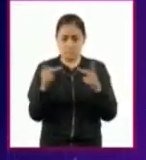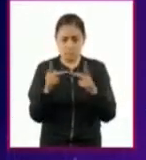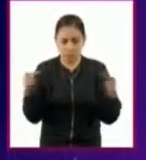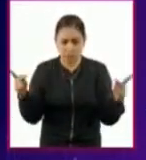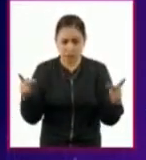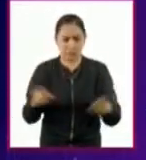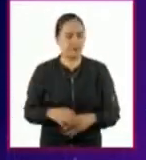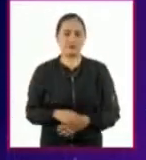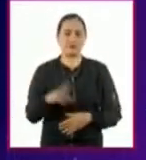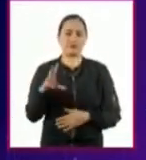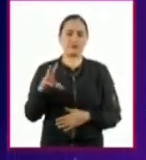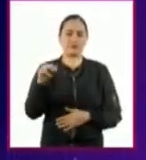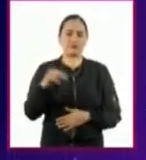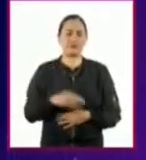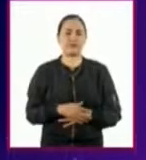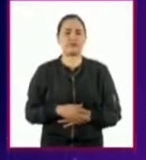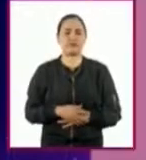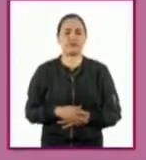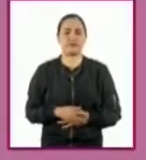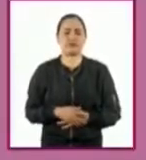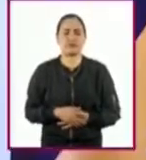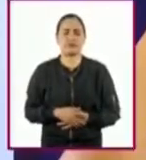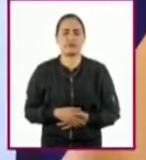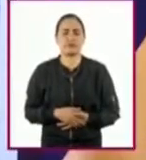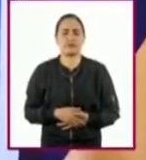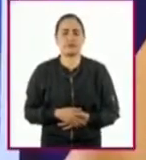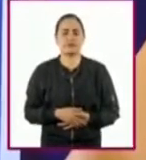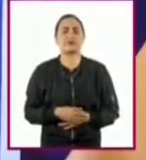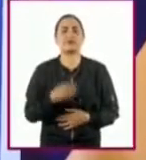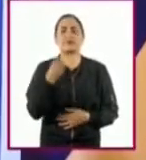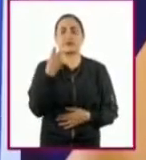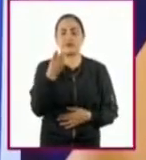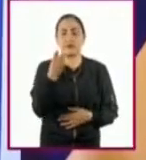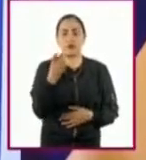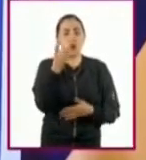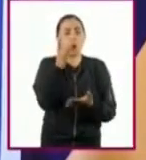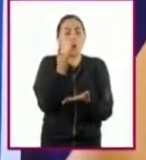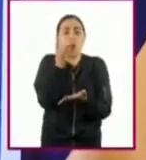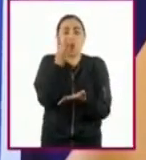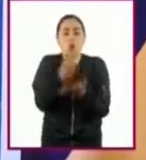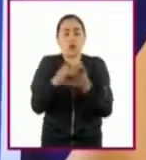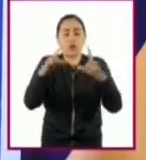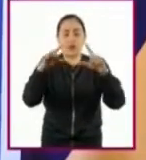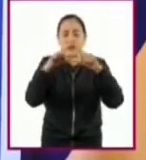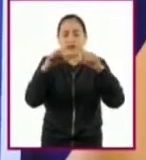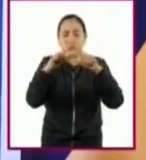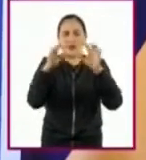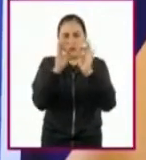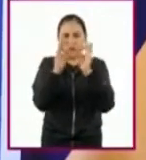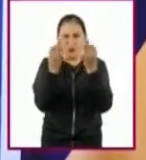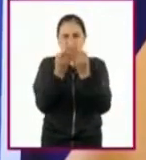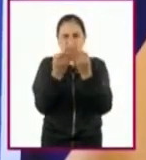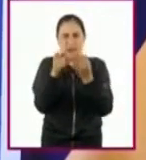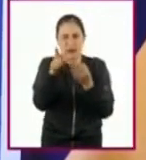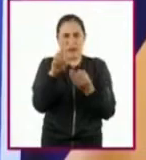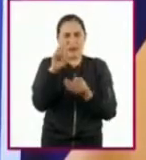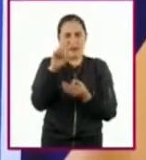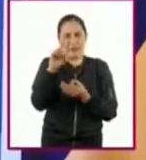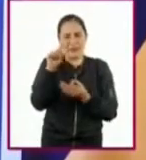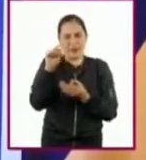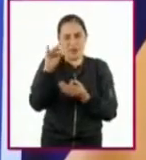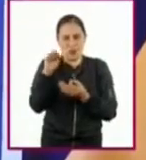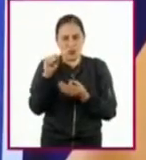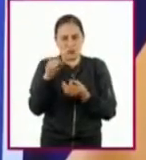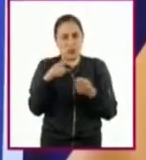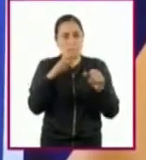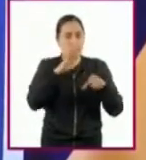Con lo anterior, podemos asegurar que para construir un único triángulo, Considerando ciertos datos, necesitamos más